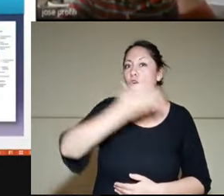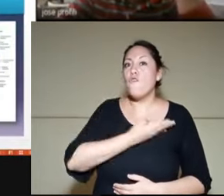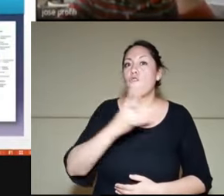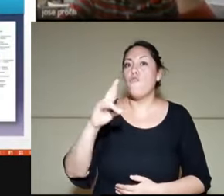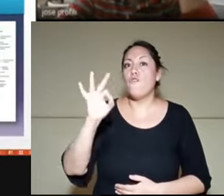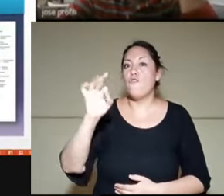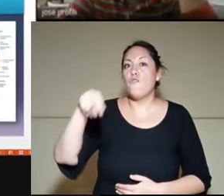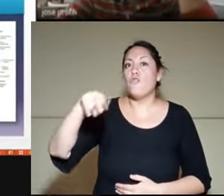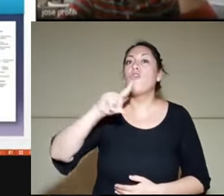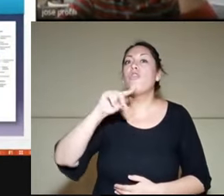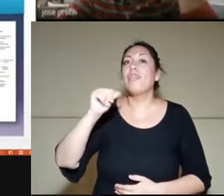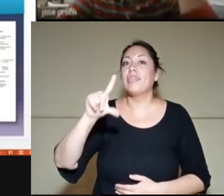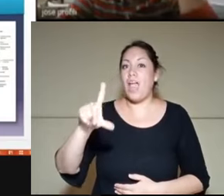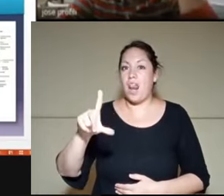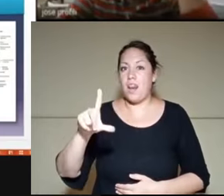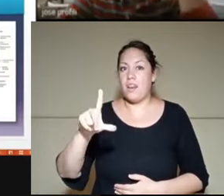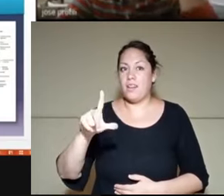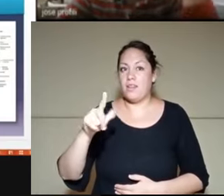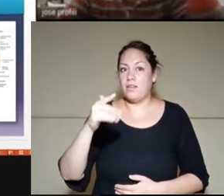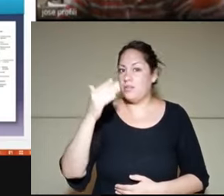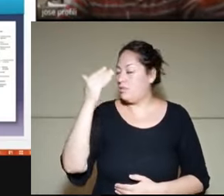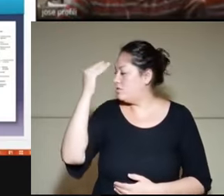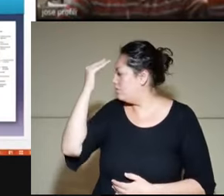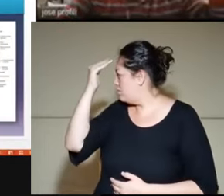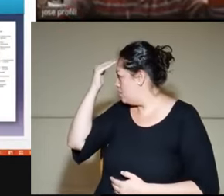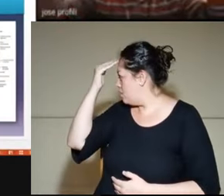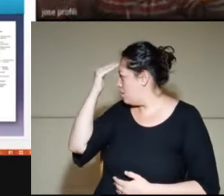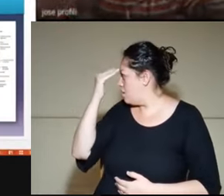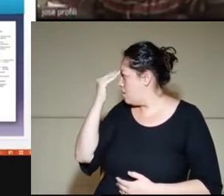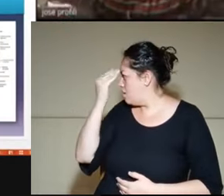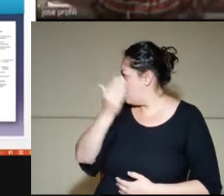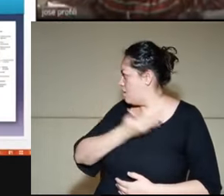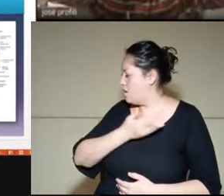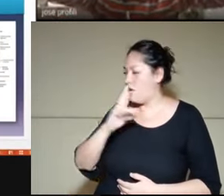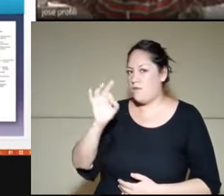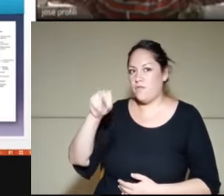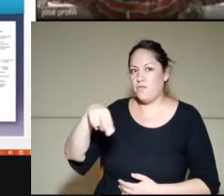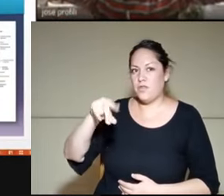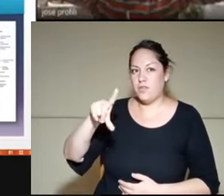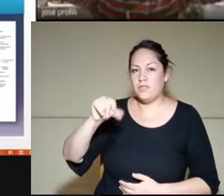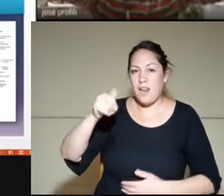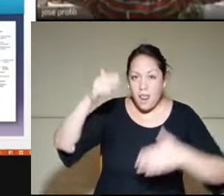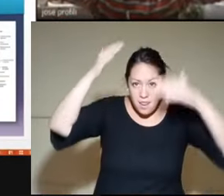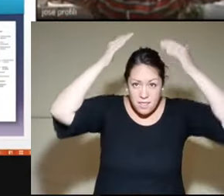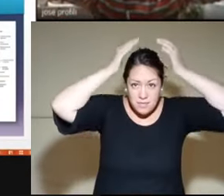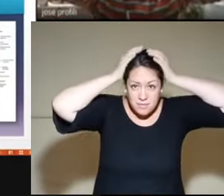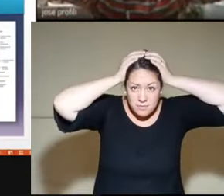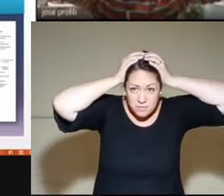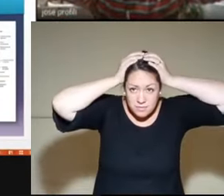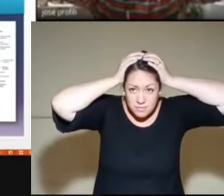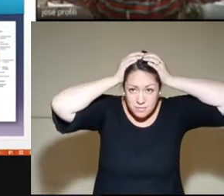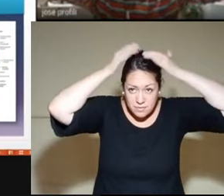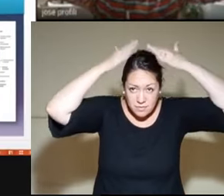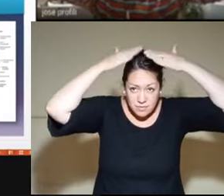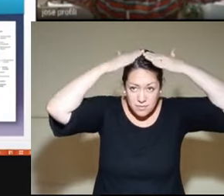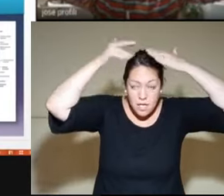Tenemos frontal, hueso frontal, ¿no es cierto? Si yo me pongo de costado, el parietal acá arriba, los